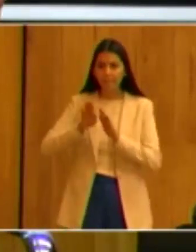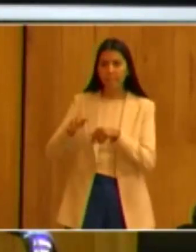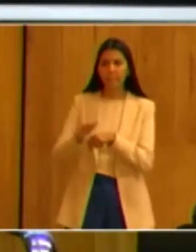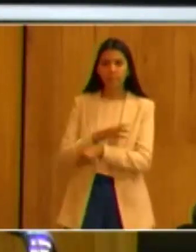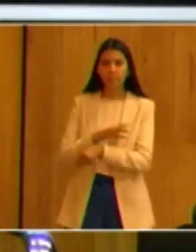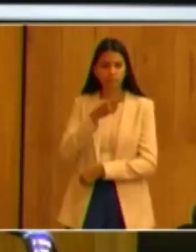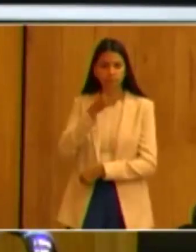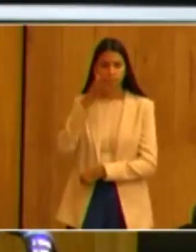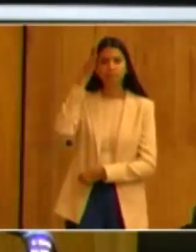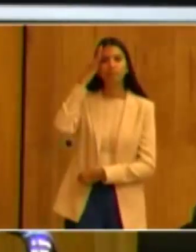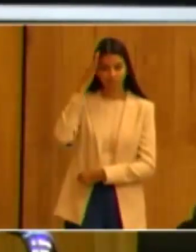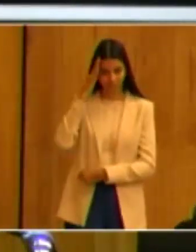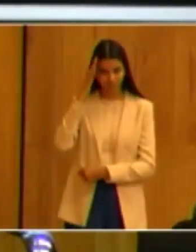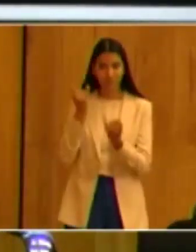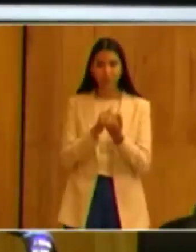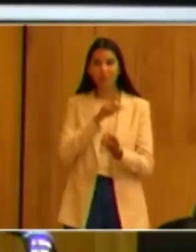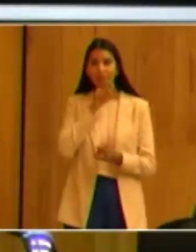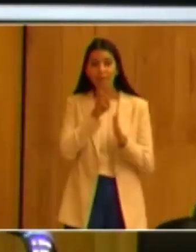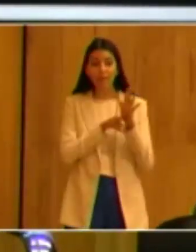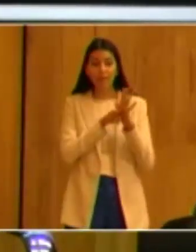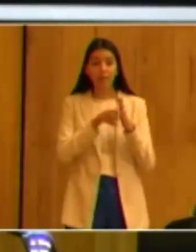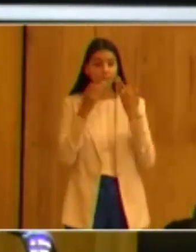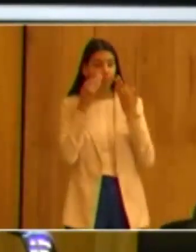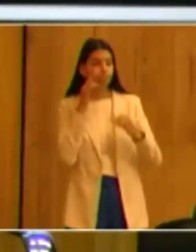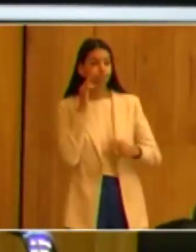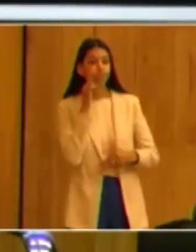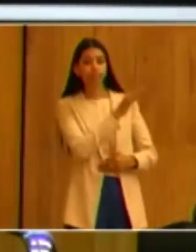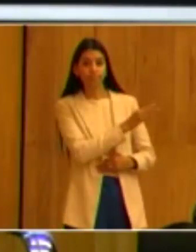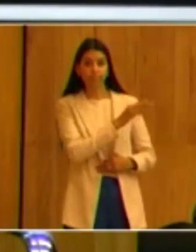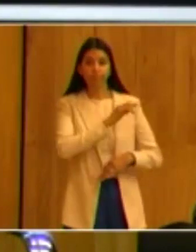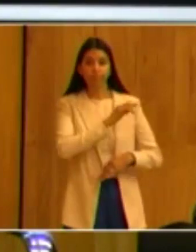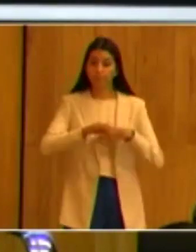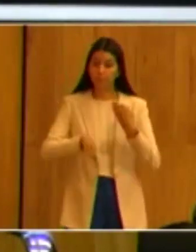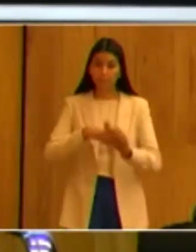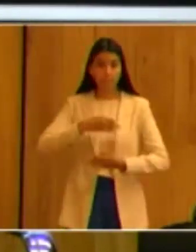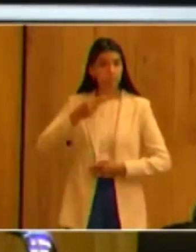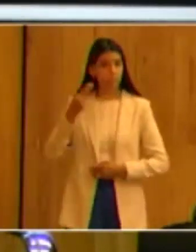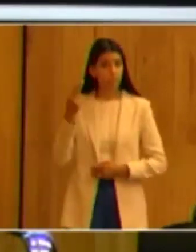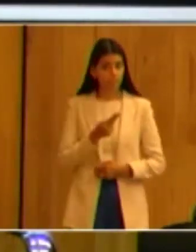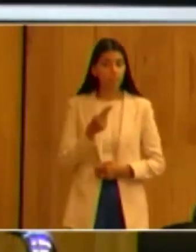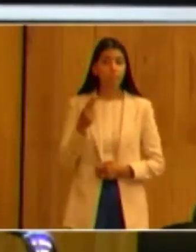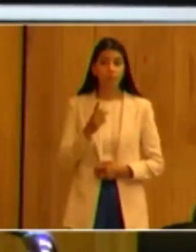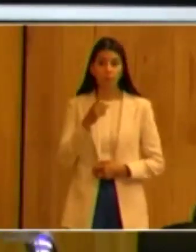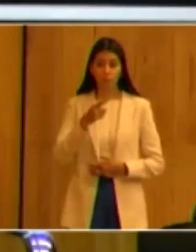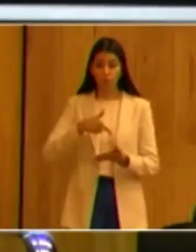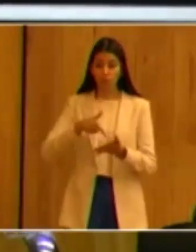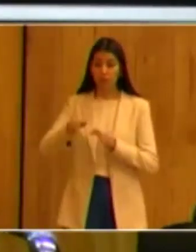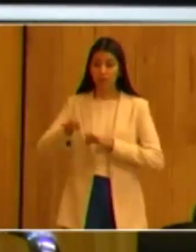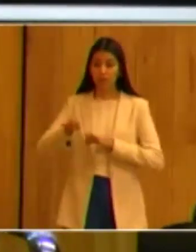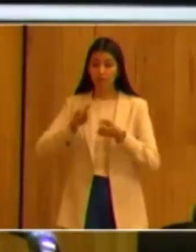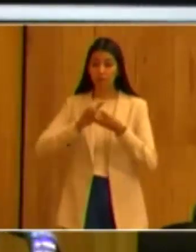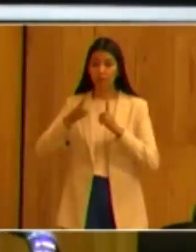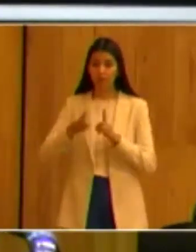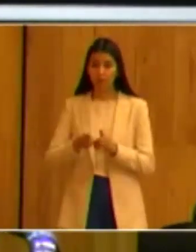Y finalmente termina el video en donde diciendo que todos merecemos un lugar de trabajo digno y decente. Y